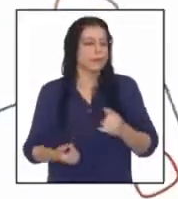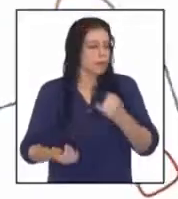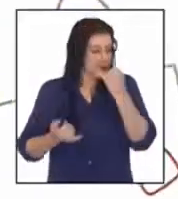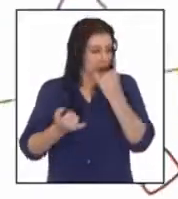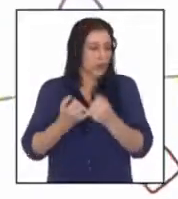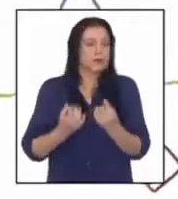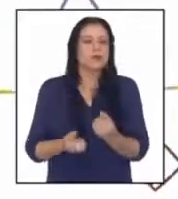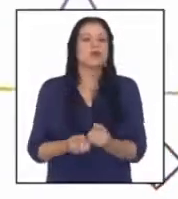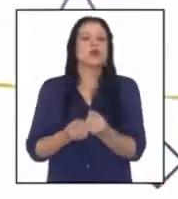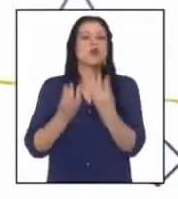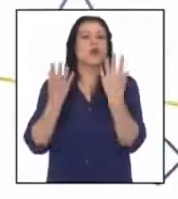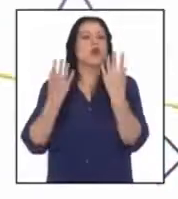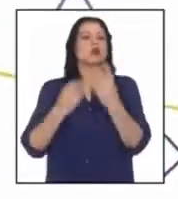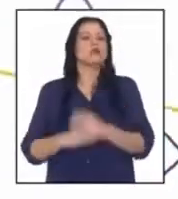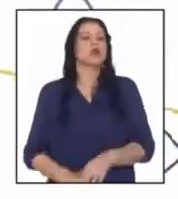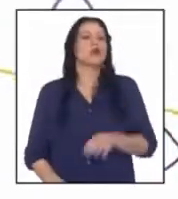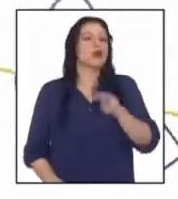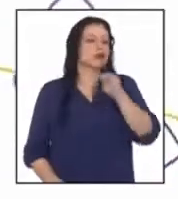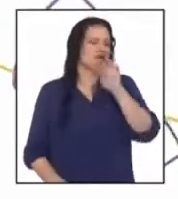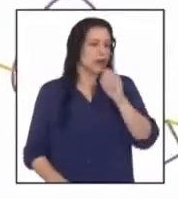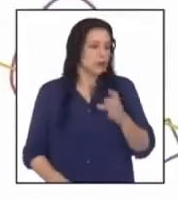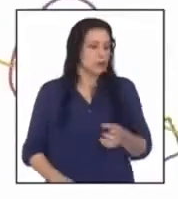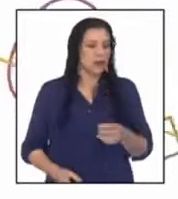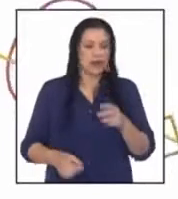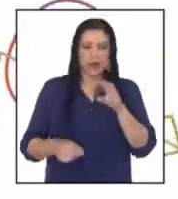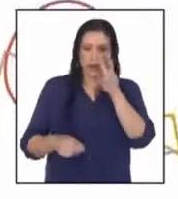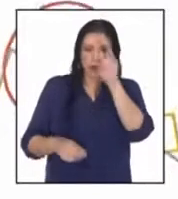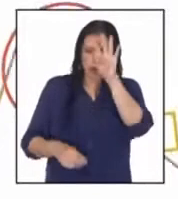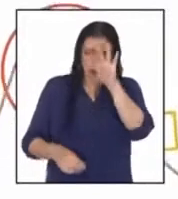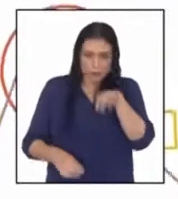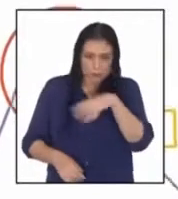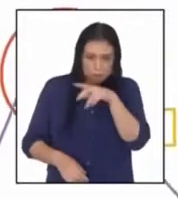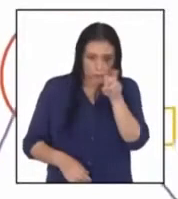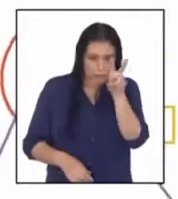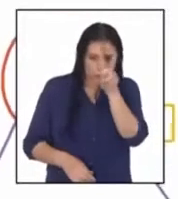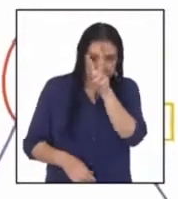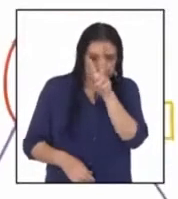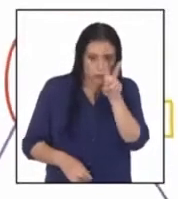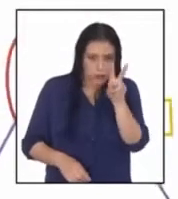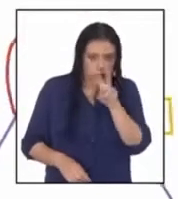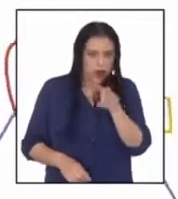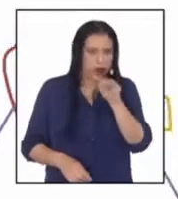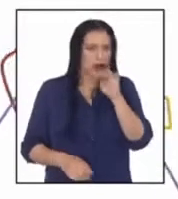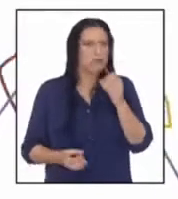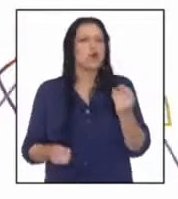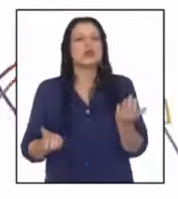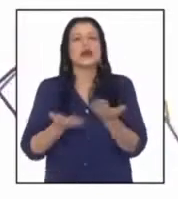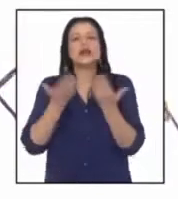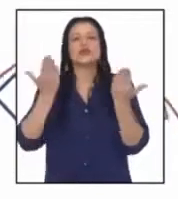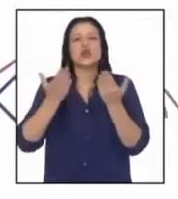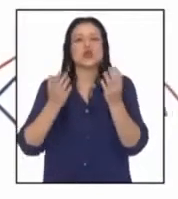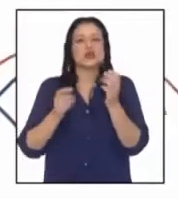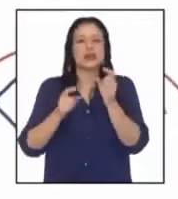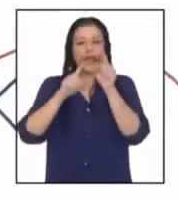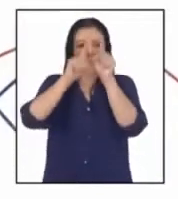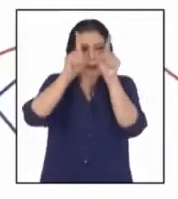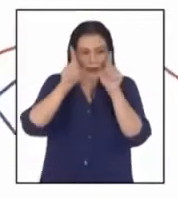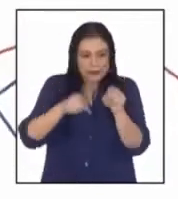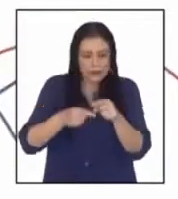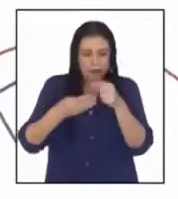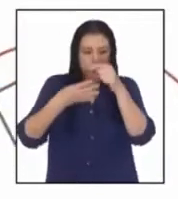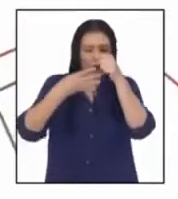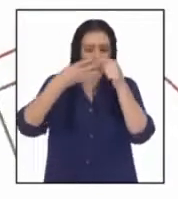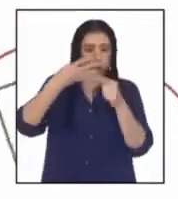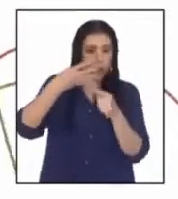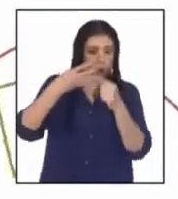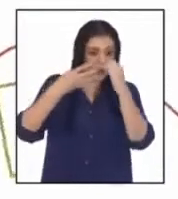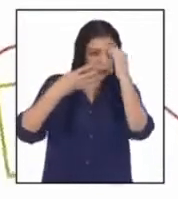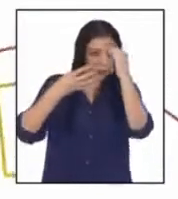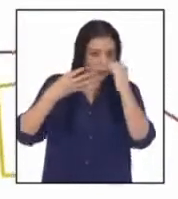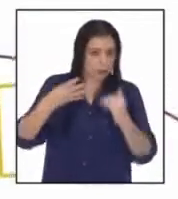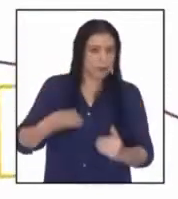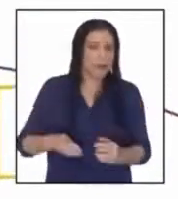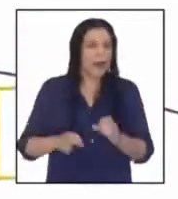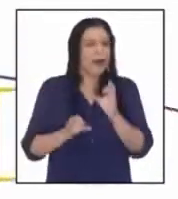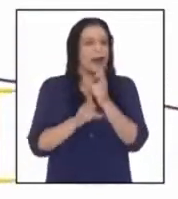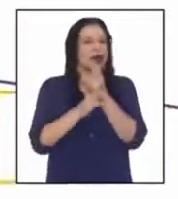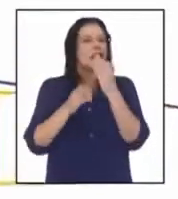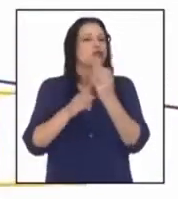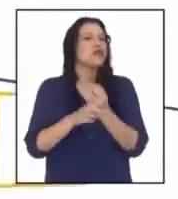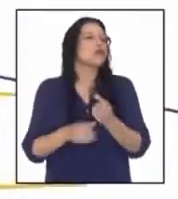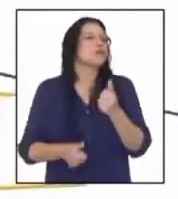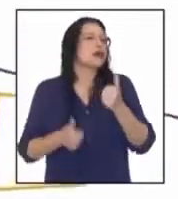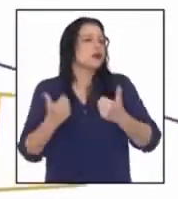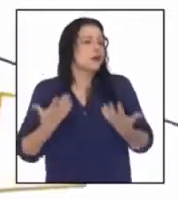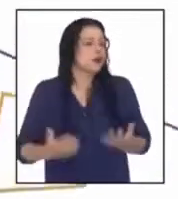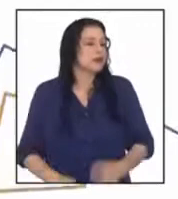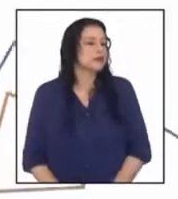Finalmente, calculamos la moda. Al observar nuestra tabla, la clase modal se encuentra en el intervalo 4 y la fórmula para calcular la moda para